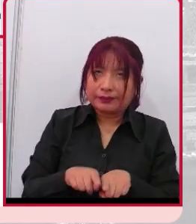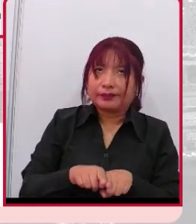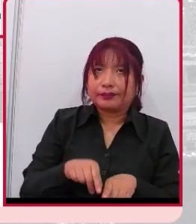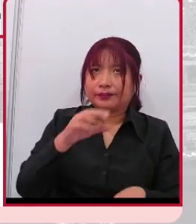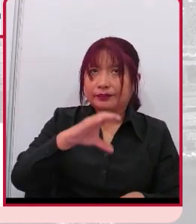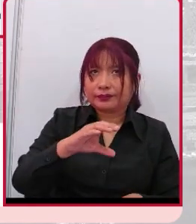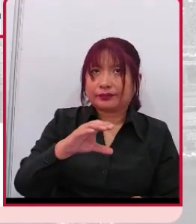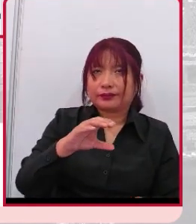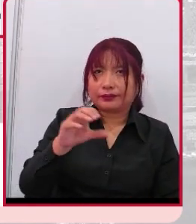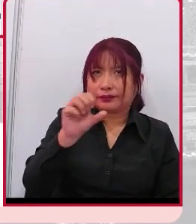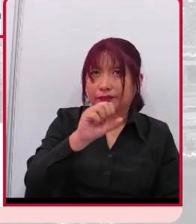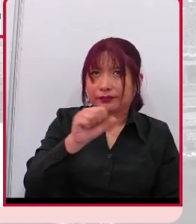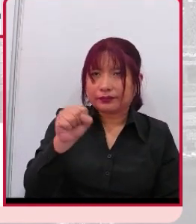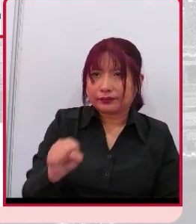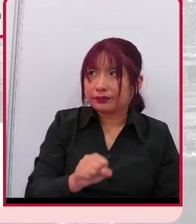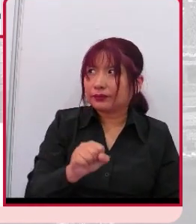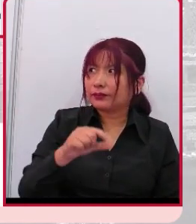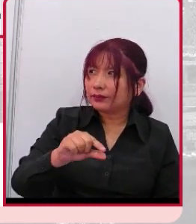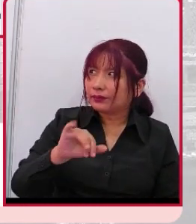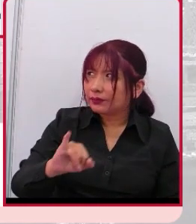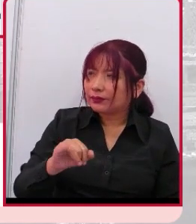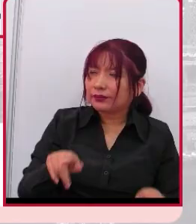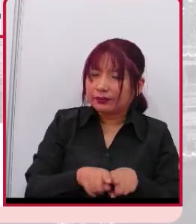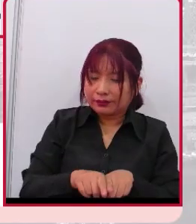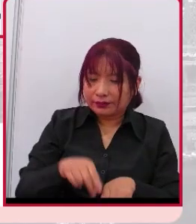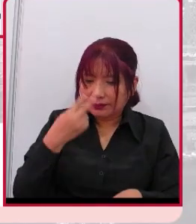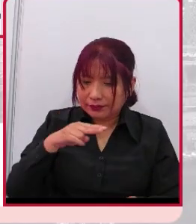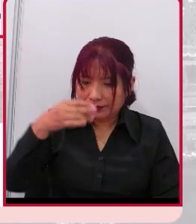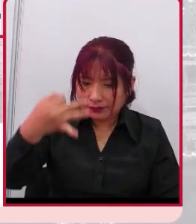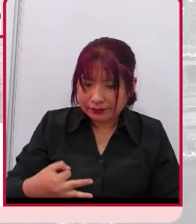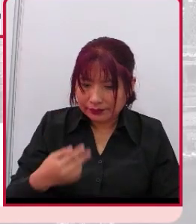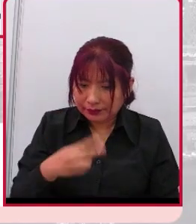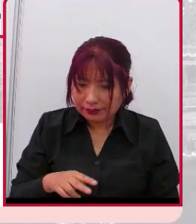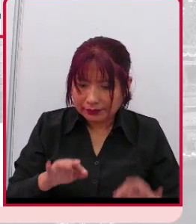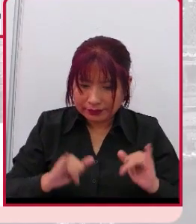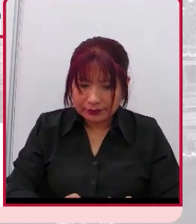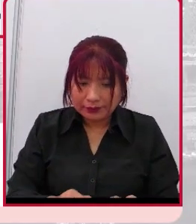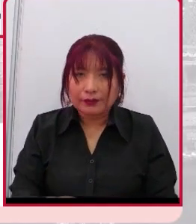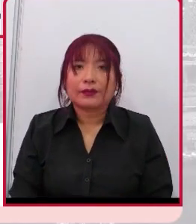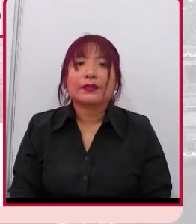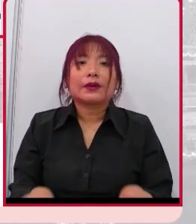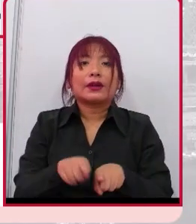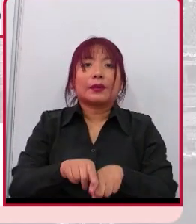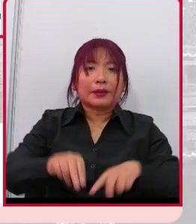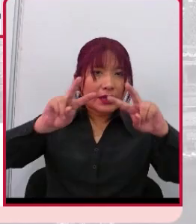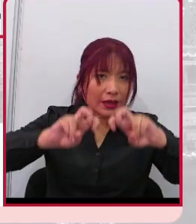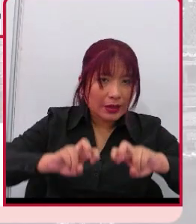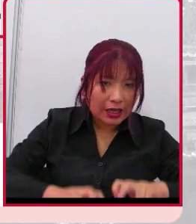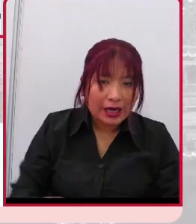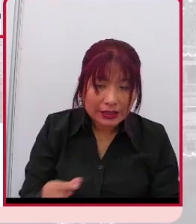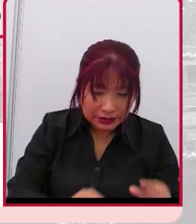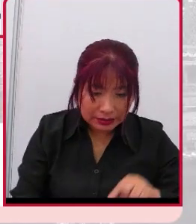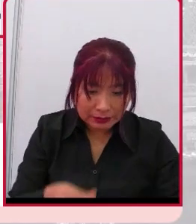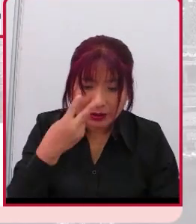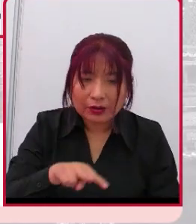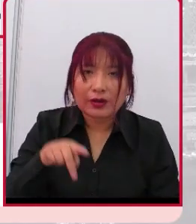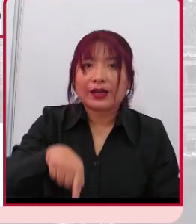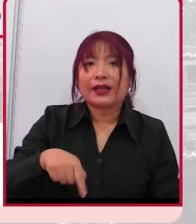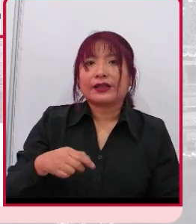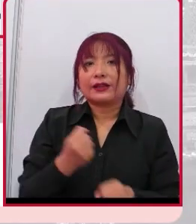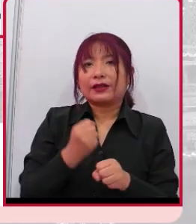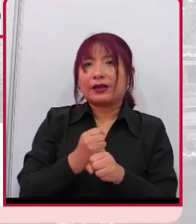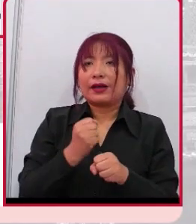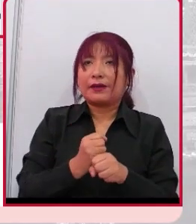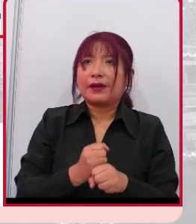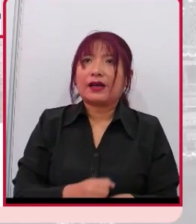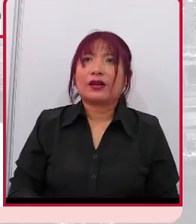B, SGI, pues en realidad estaban ahí. Y el análisis químico importante en esta caracterización geometalúrgica.